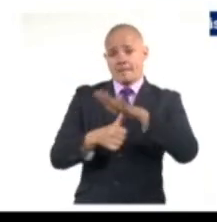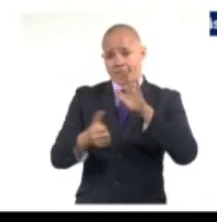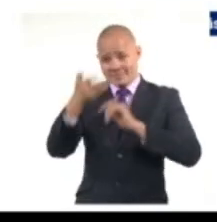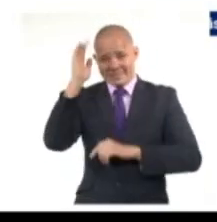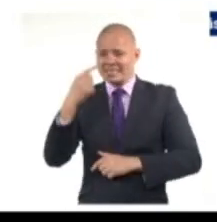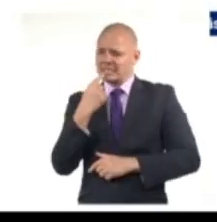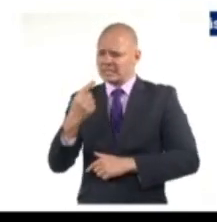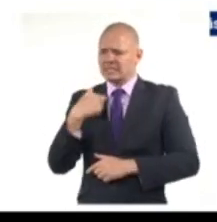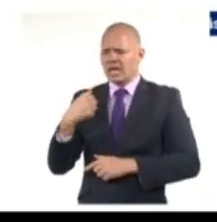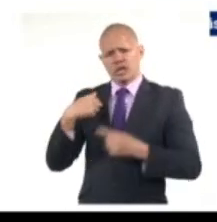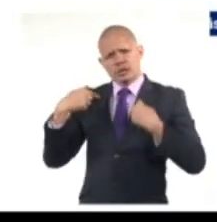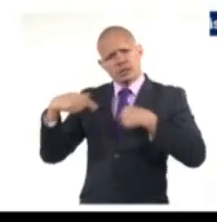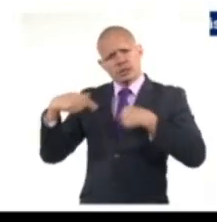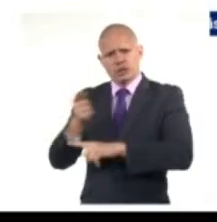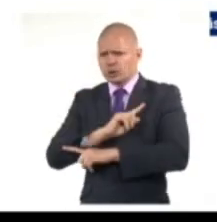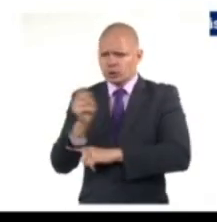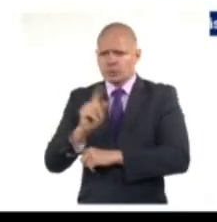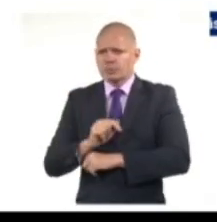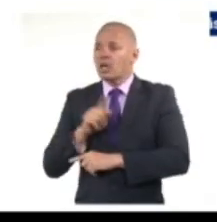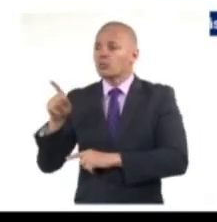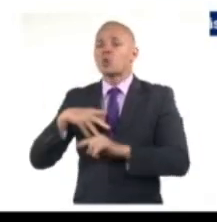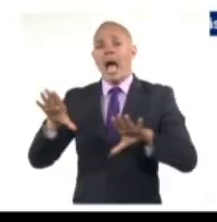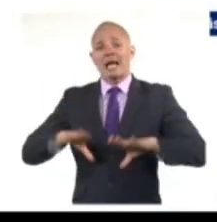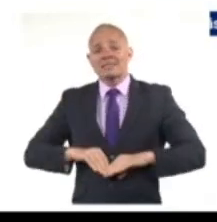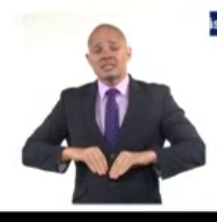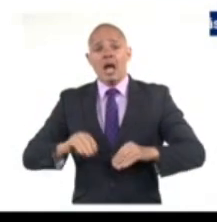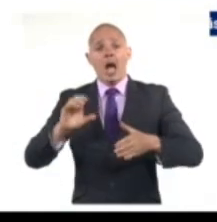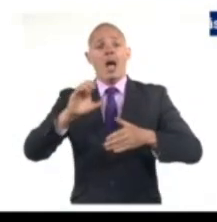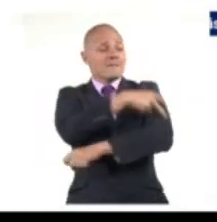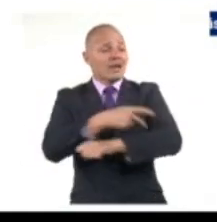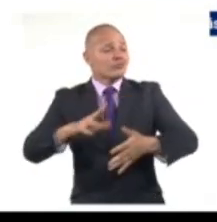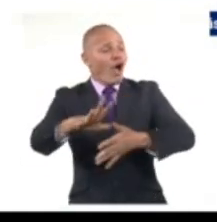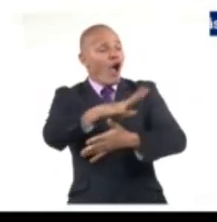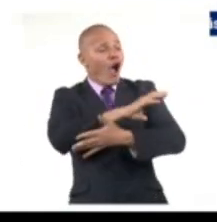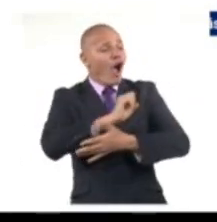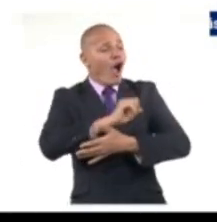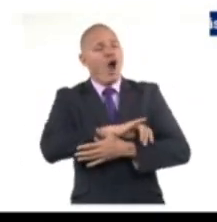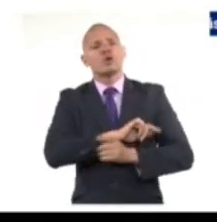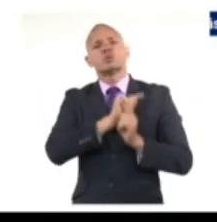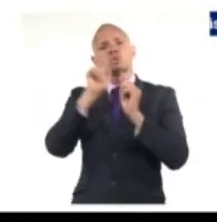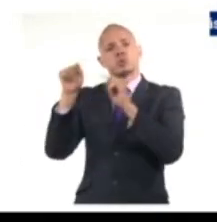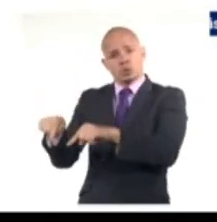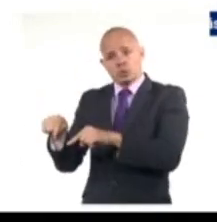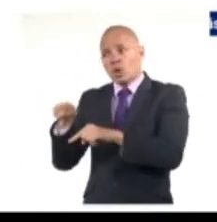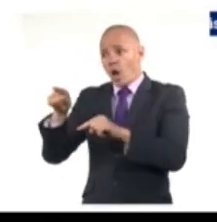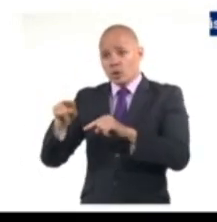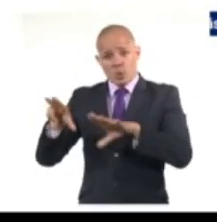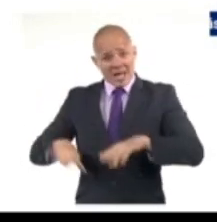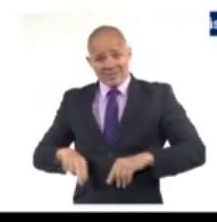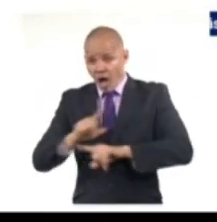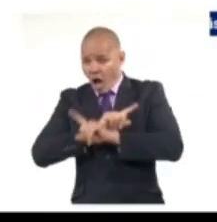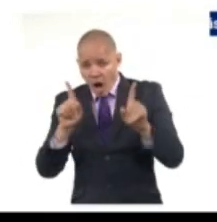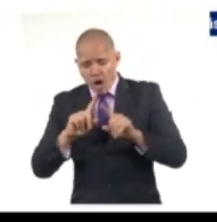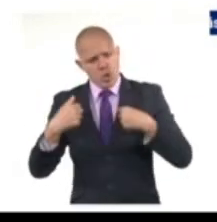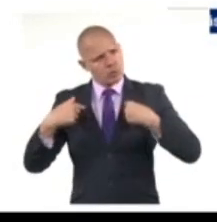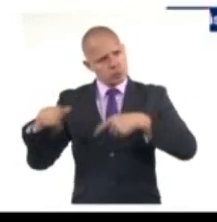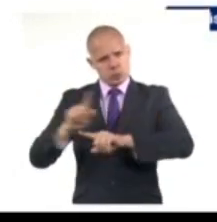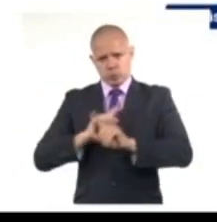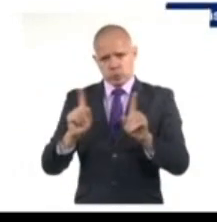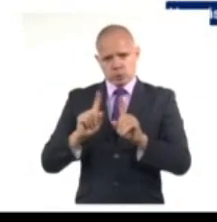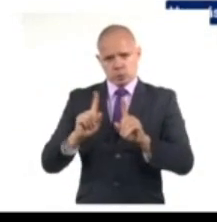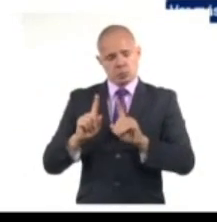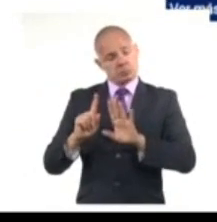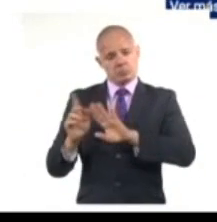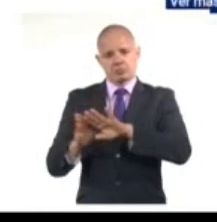del hemisferio en pie de igualdad. Entre la soberbia, el temor a que se escuchen verdades incómodas, el empeño en evitar que la